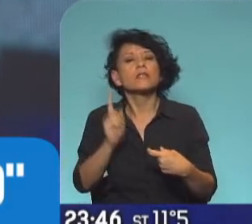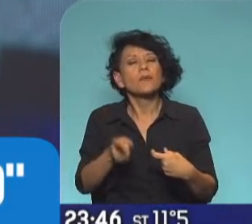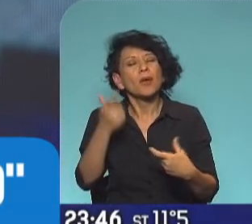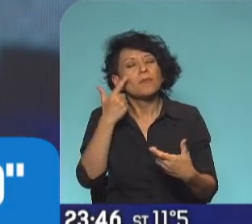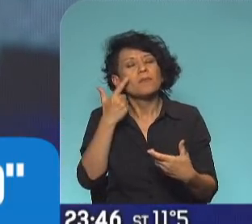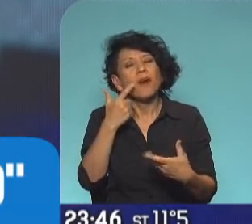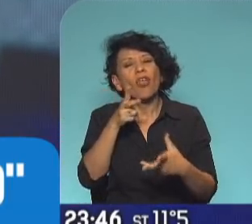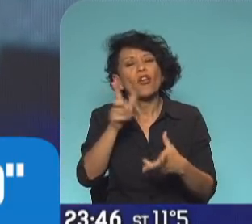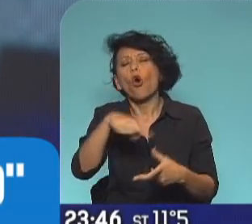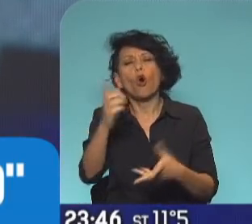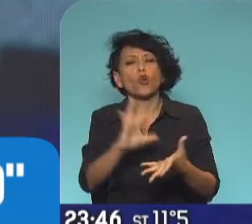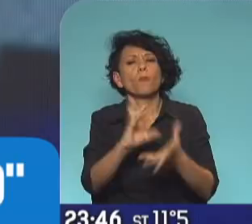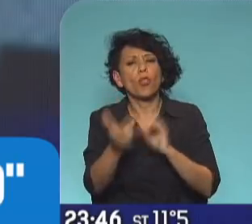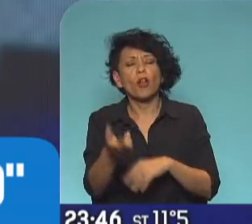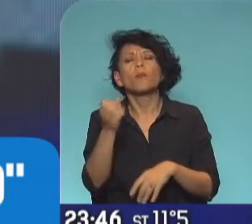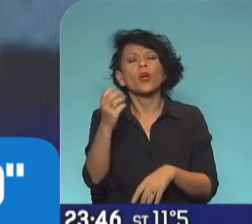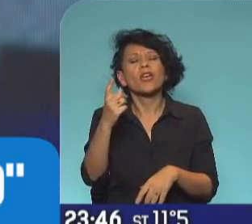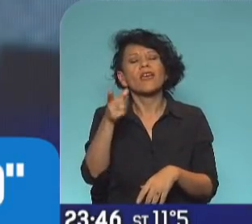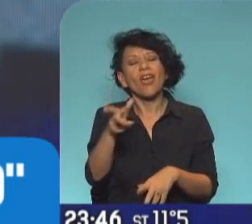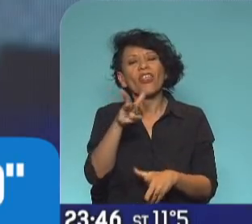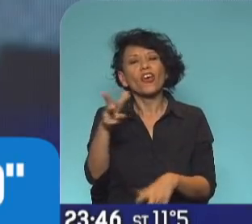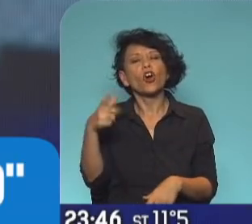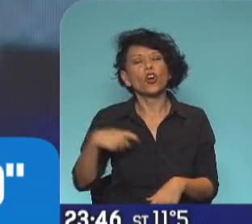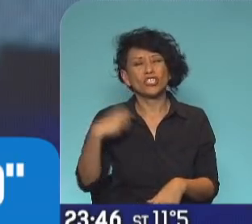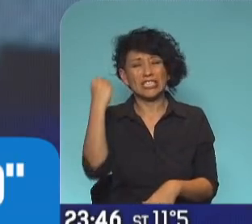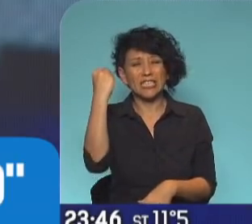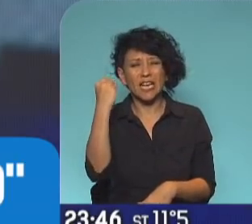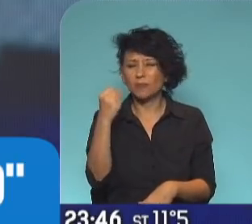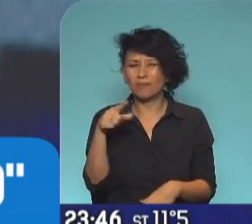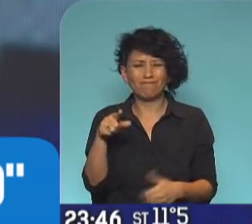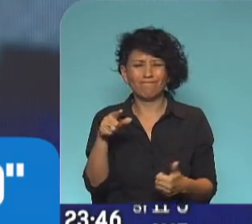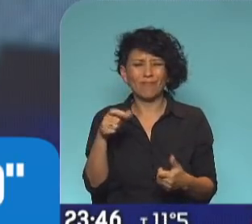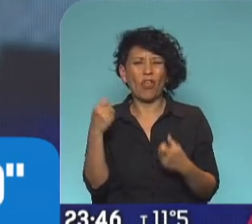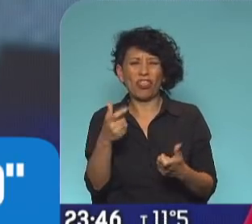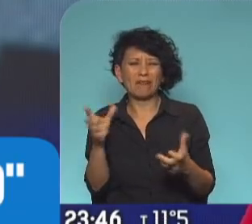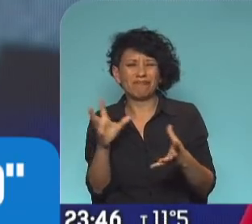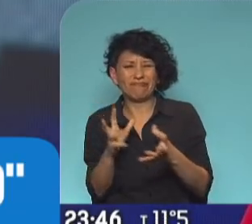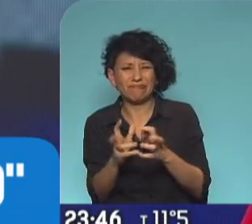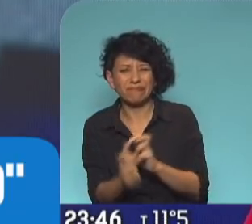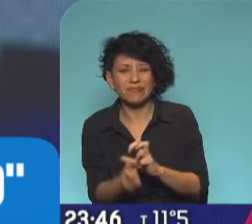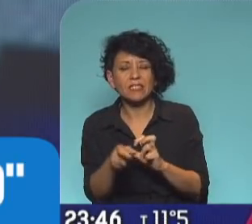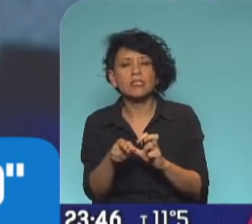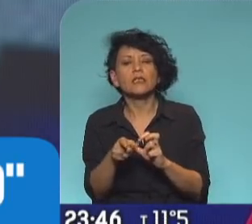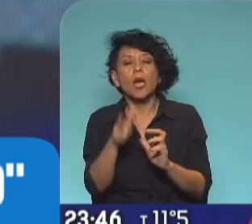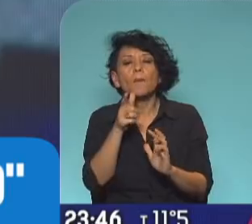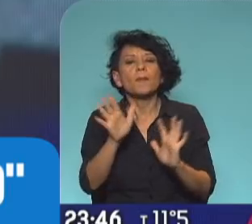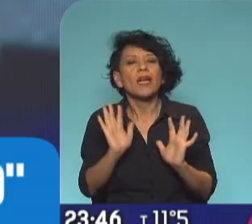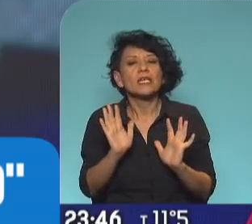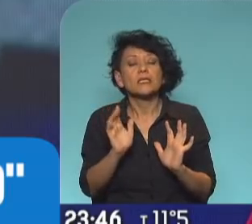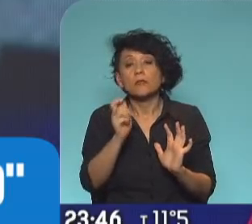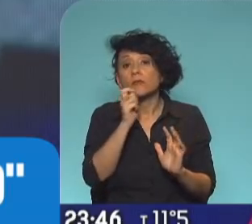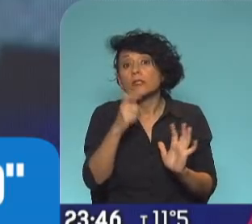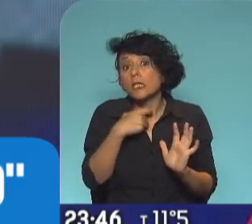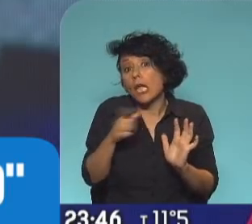él el sindicalismo es una fuente de decadencia, ¿no? Y me parece que, si se quiere, es